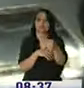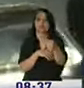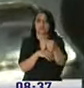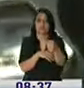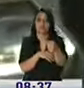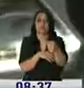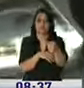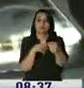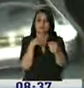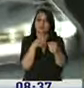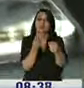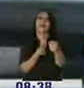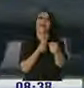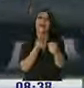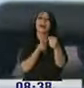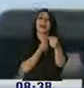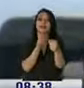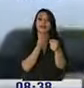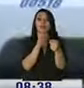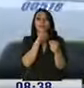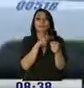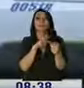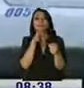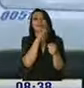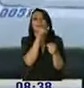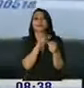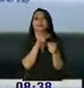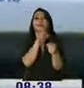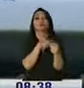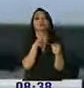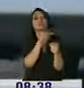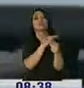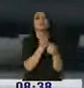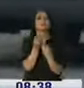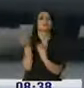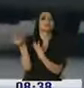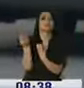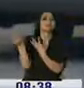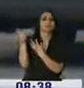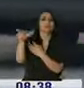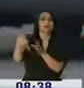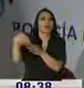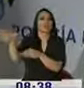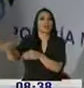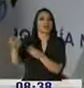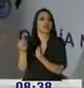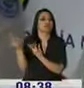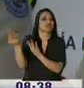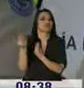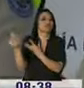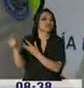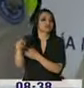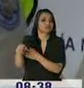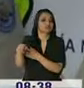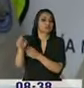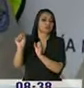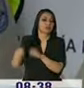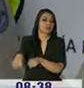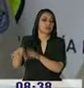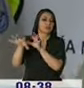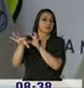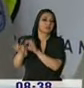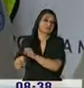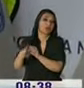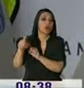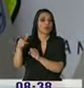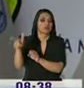que estaría dando la información para que se produzca en el exterior el asalto una